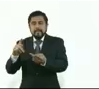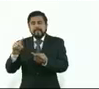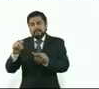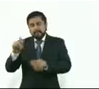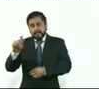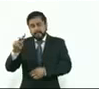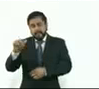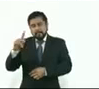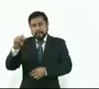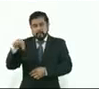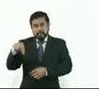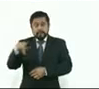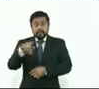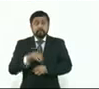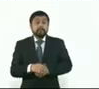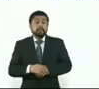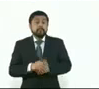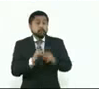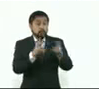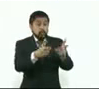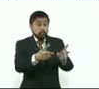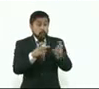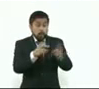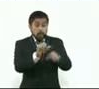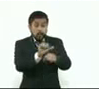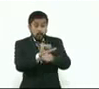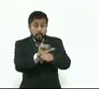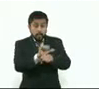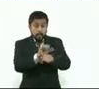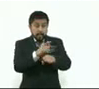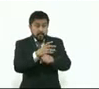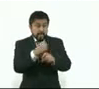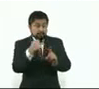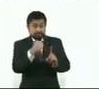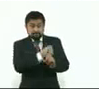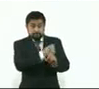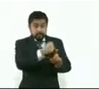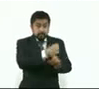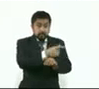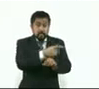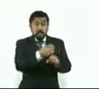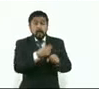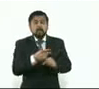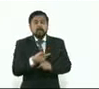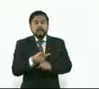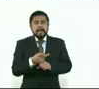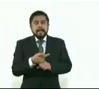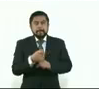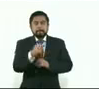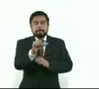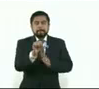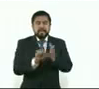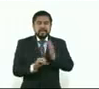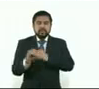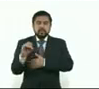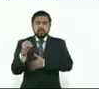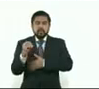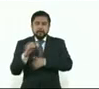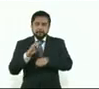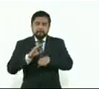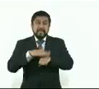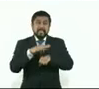con violencia. Tenemos un incremento durante el mes de octubre, una disminución al respecto de ese mismo